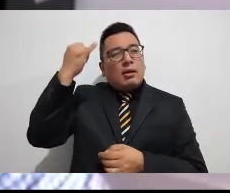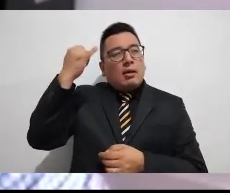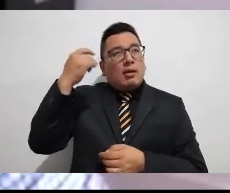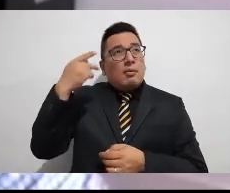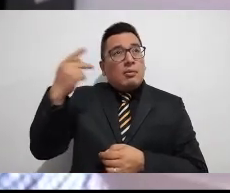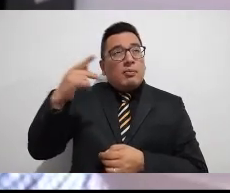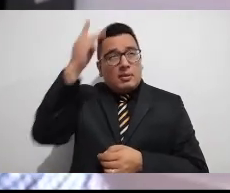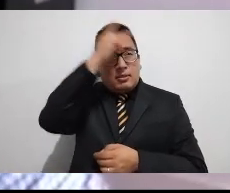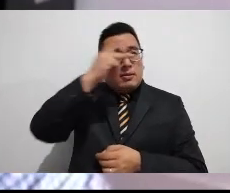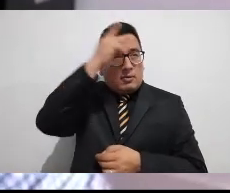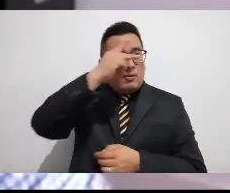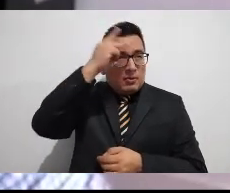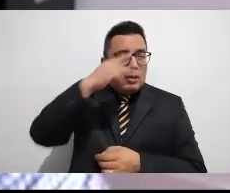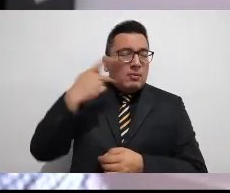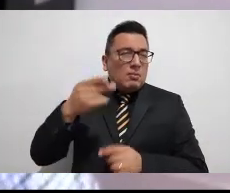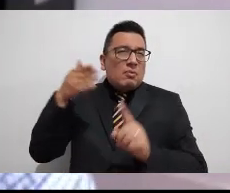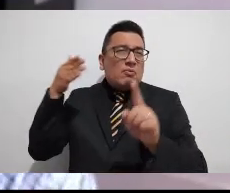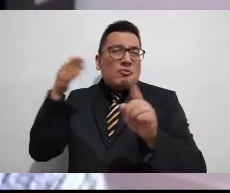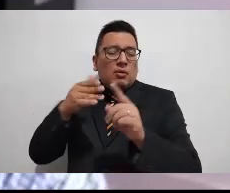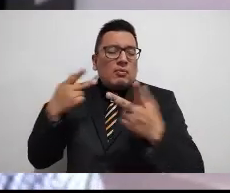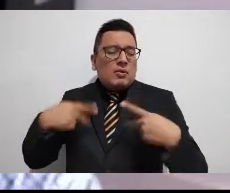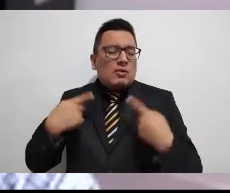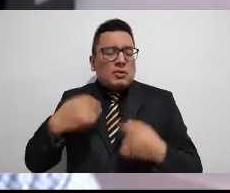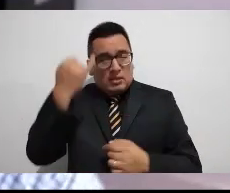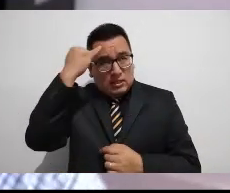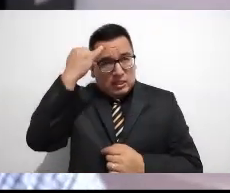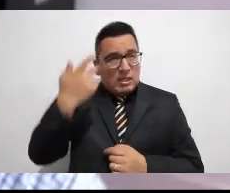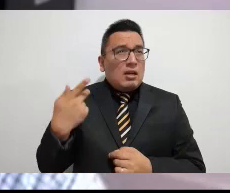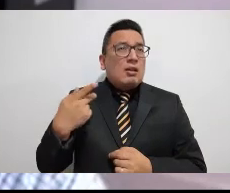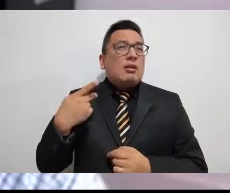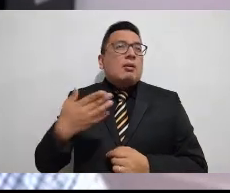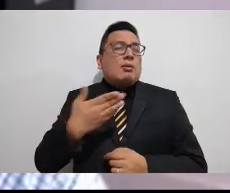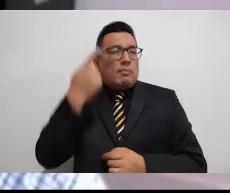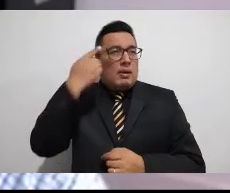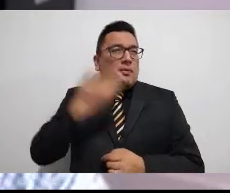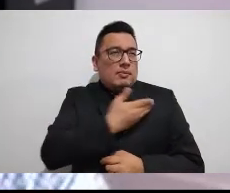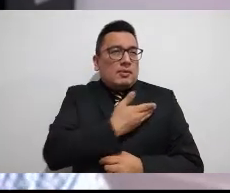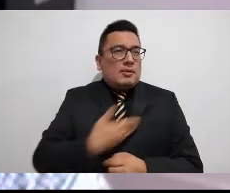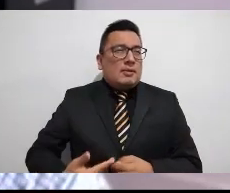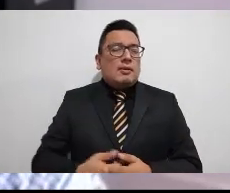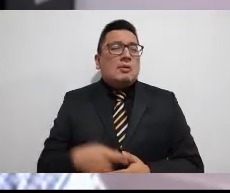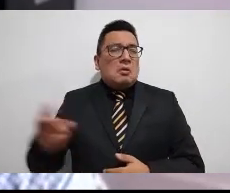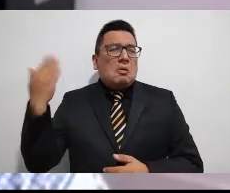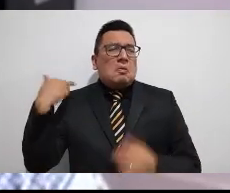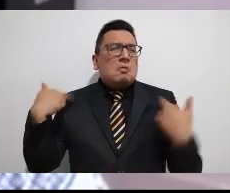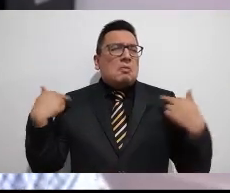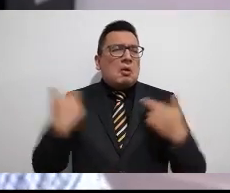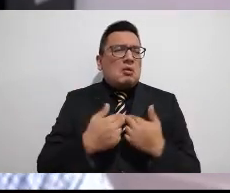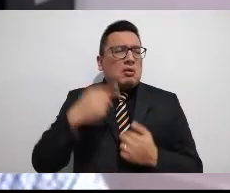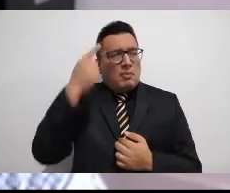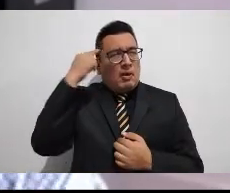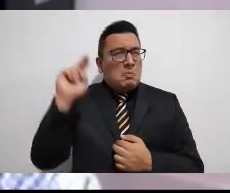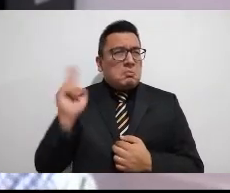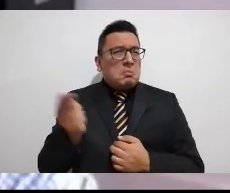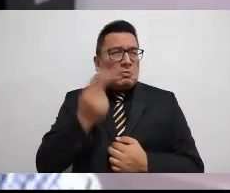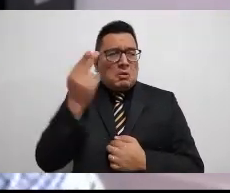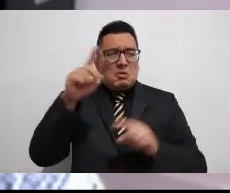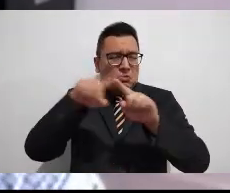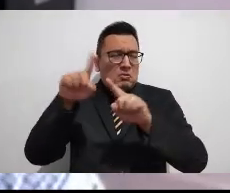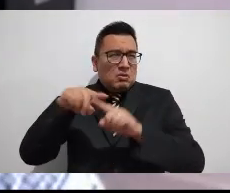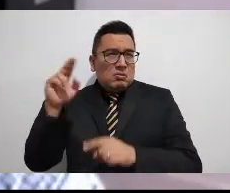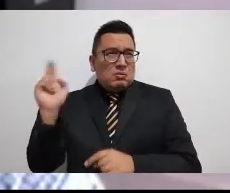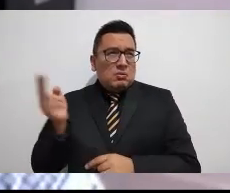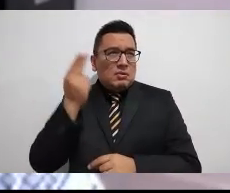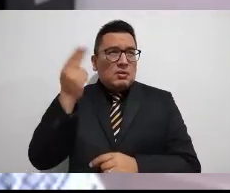y Derechos Humanos, reconstruyendo la experiencia de las mujeres indígenas, presidentas municipales. Ha sido docente a nivel universitario en